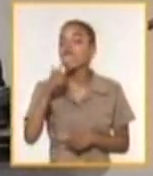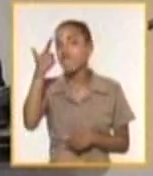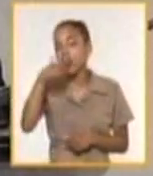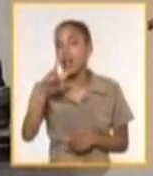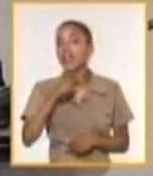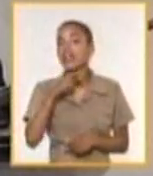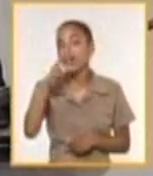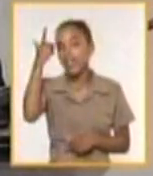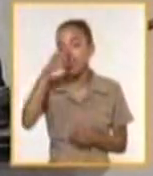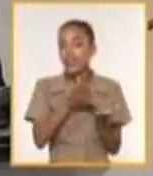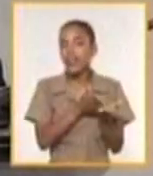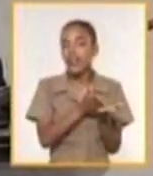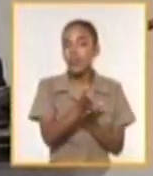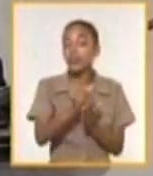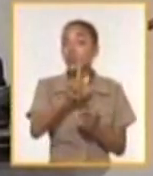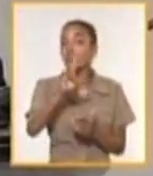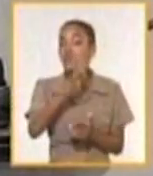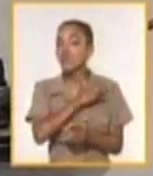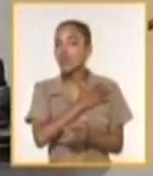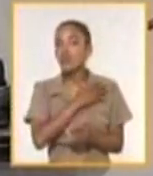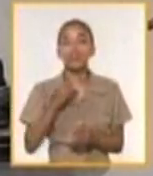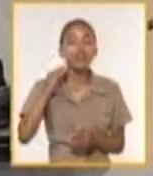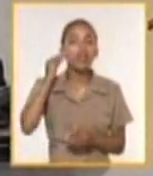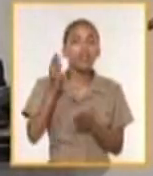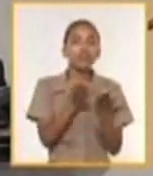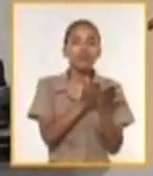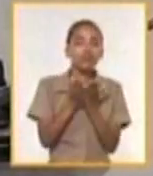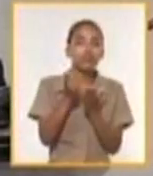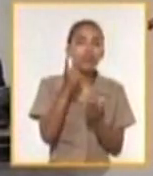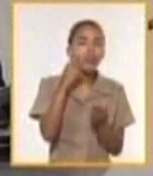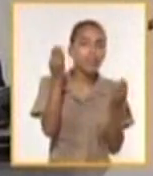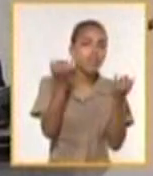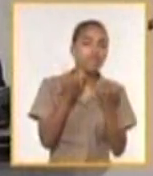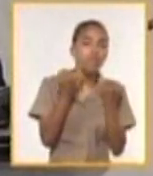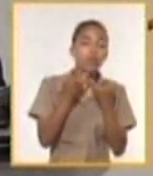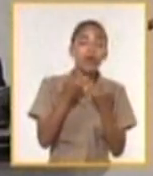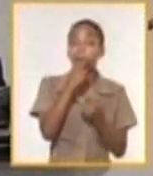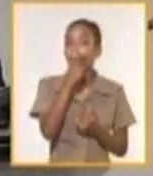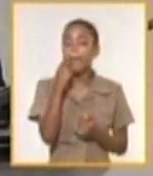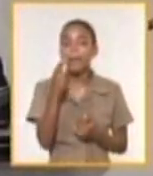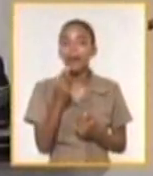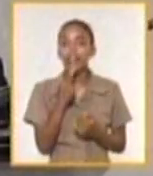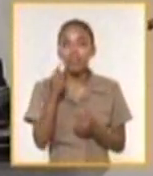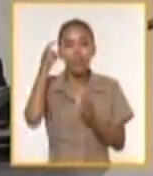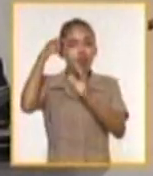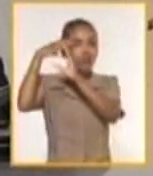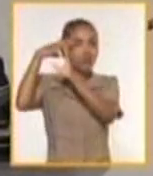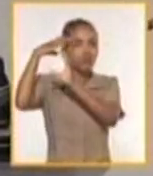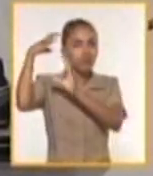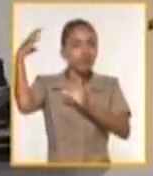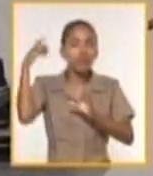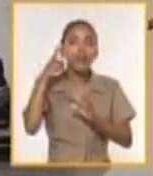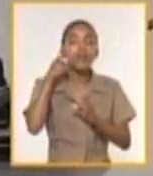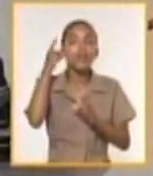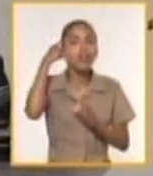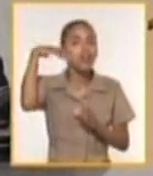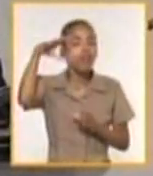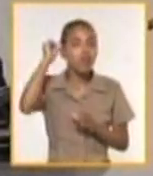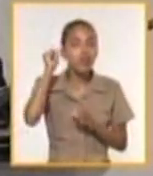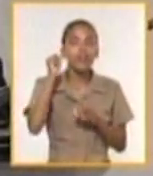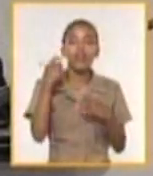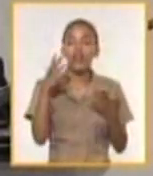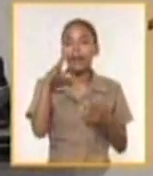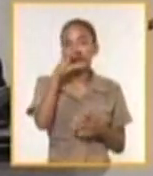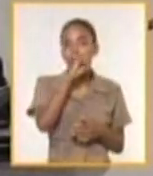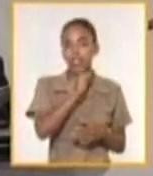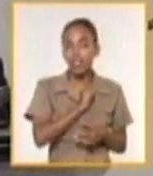estudiar y conocer, y Martí, con su inmensa sabiduría, descubrió los secretos del hacer, y por